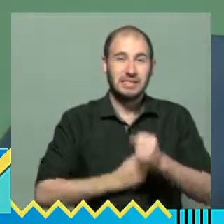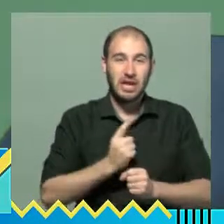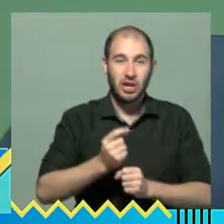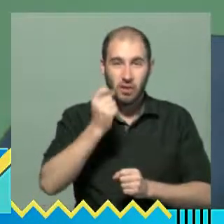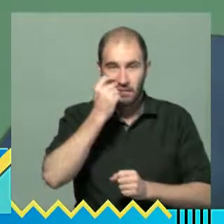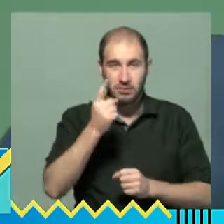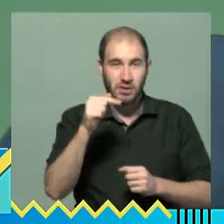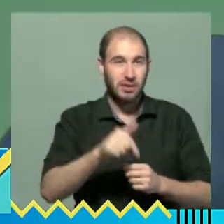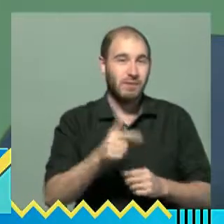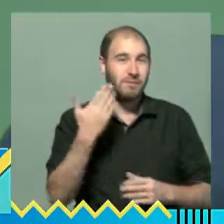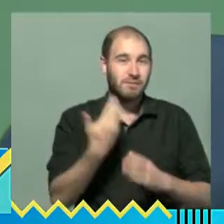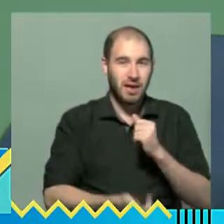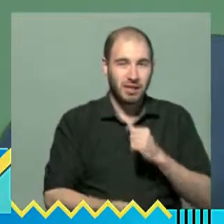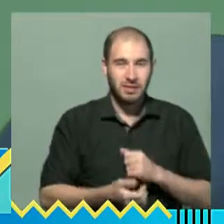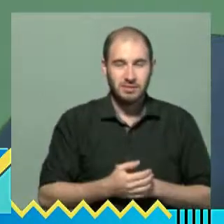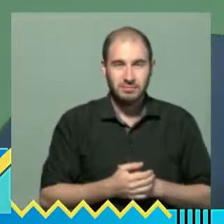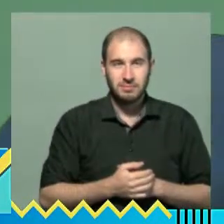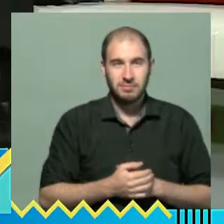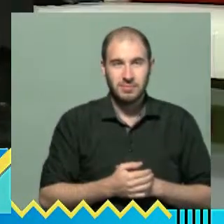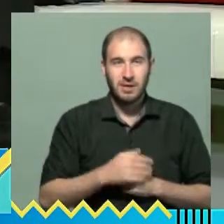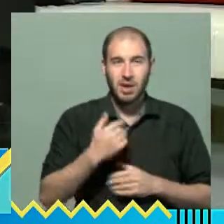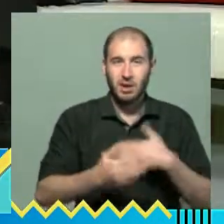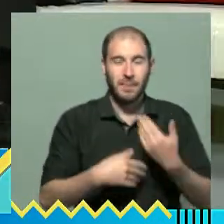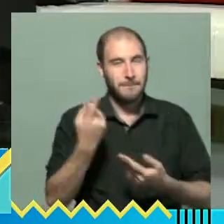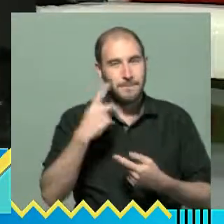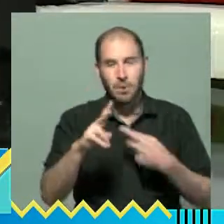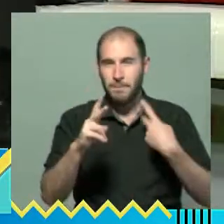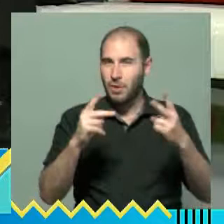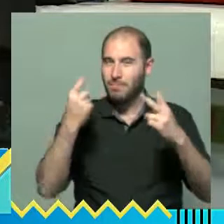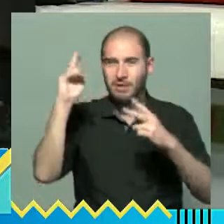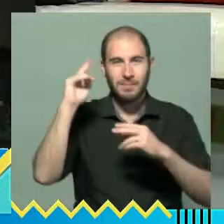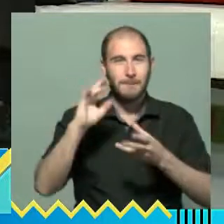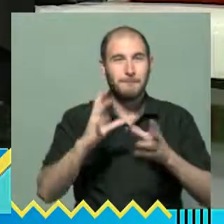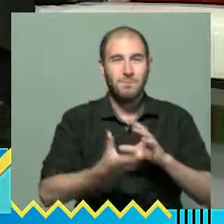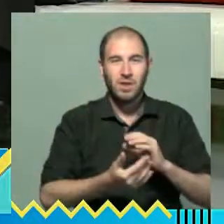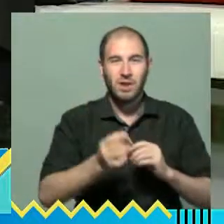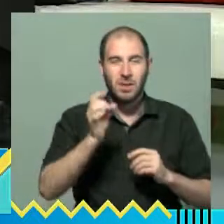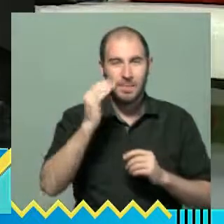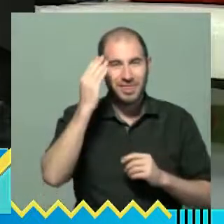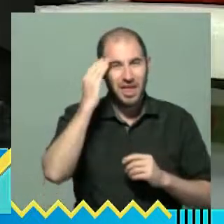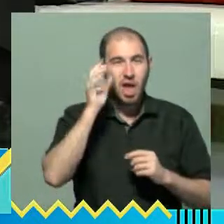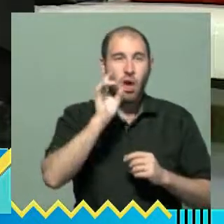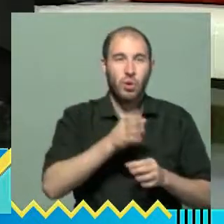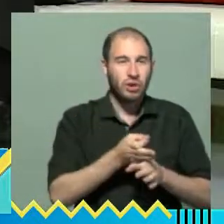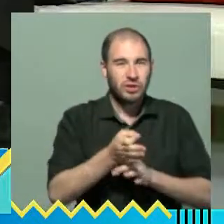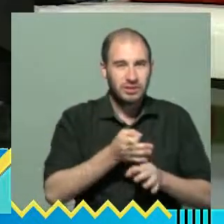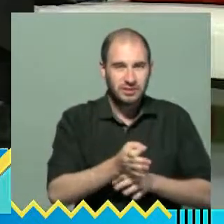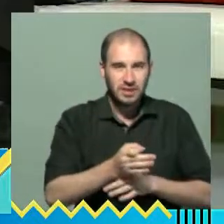ha fracasado y viene cada vez peor este modelo de pensar que solo se